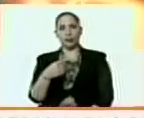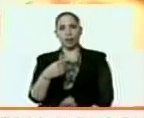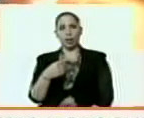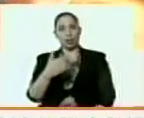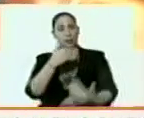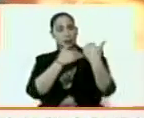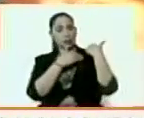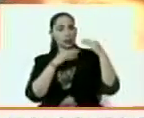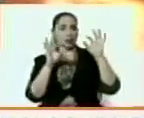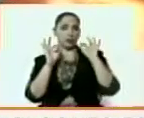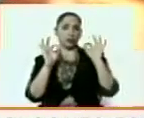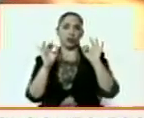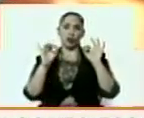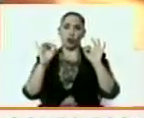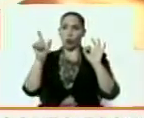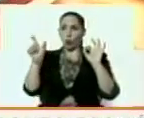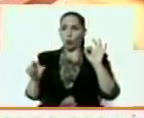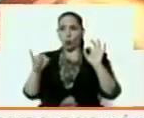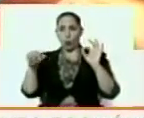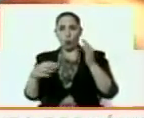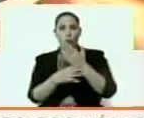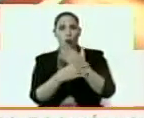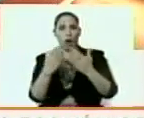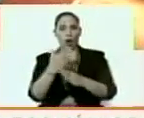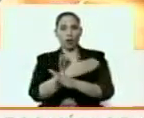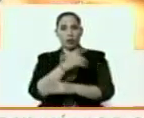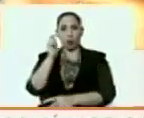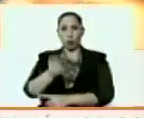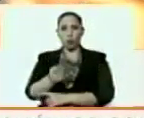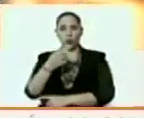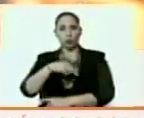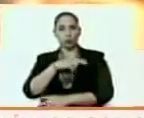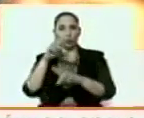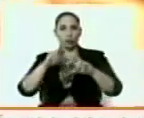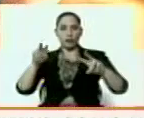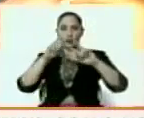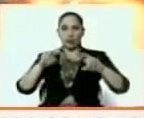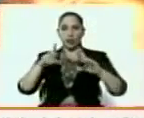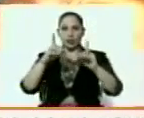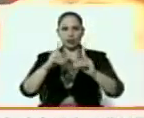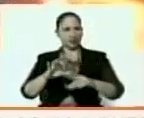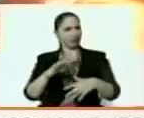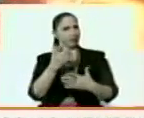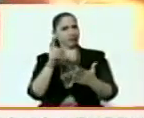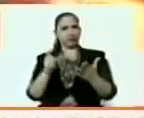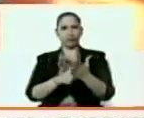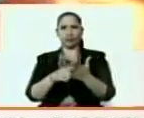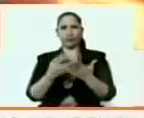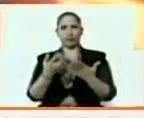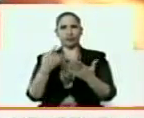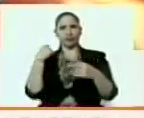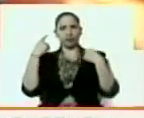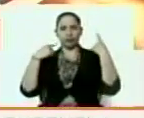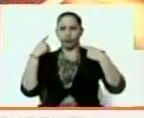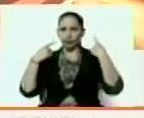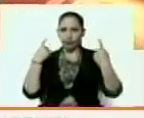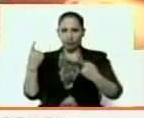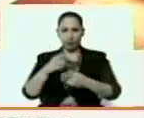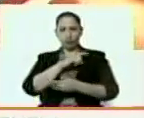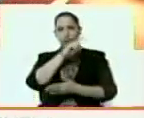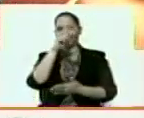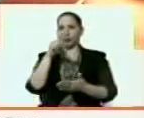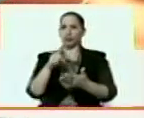representante especial del señor Guaidó ante esta corte, vamos a revisar la decisión. Una cosa completamente descabellada,